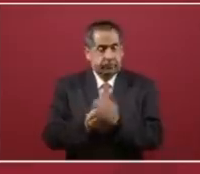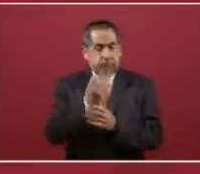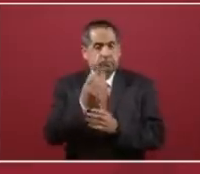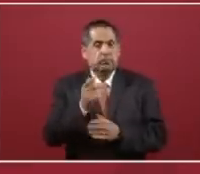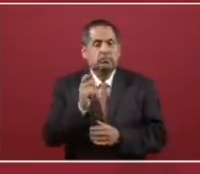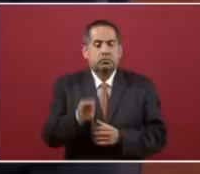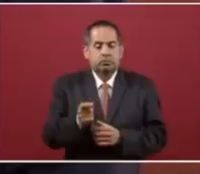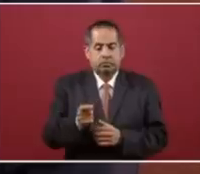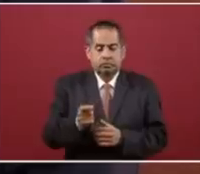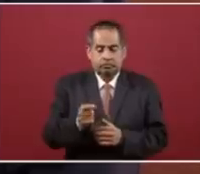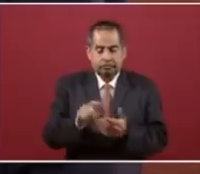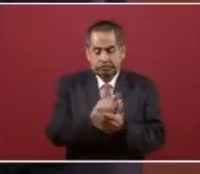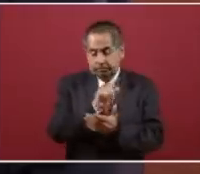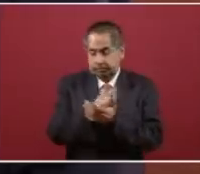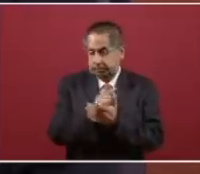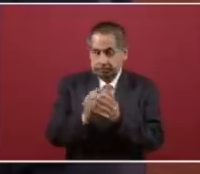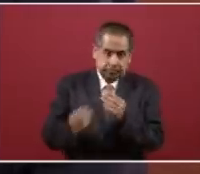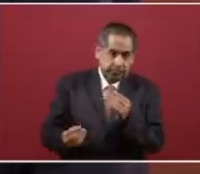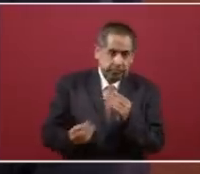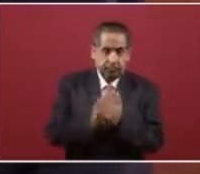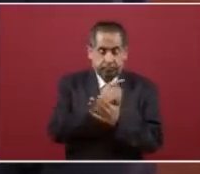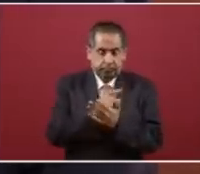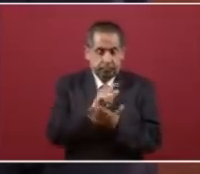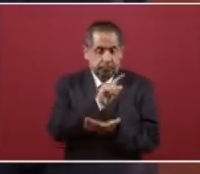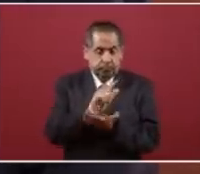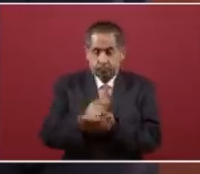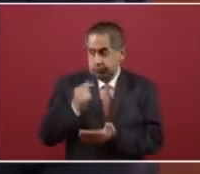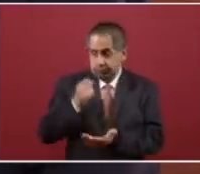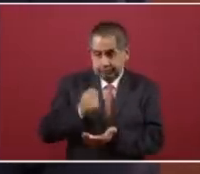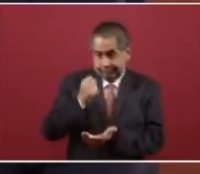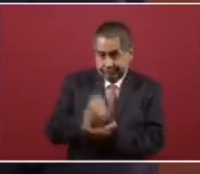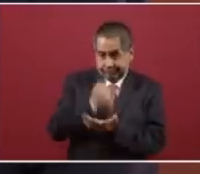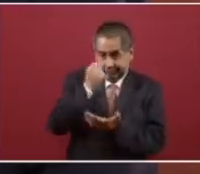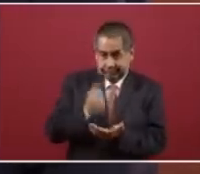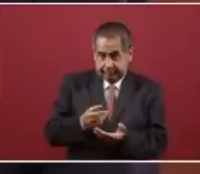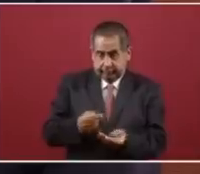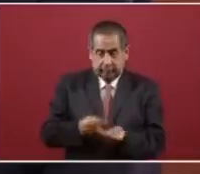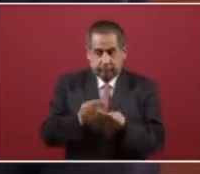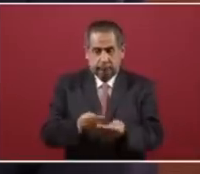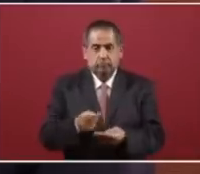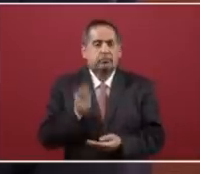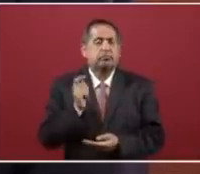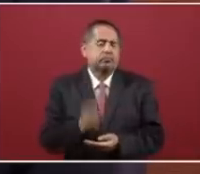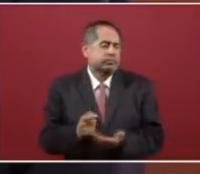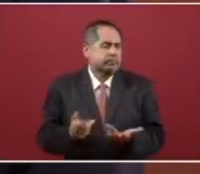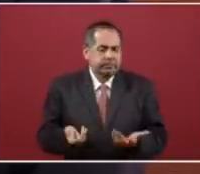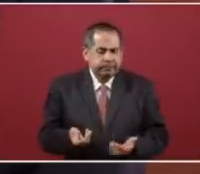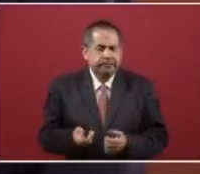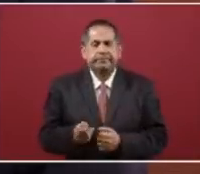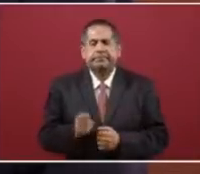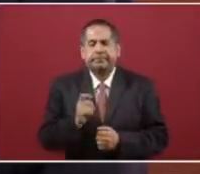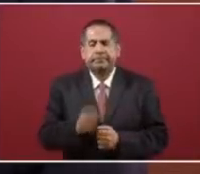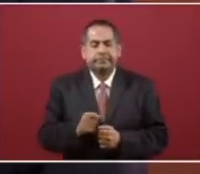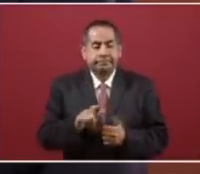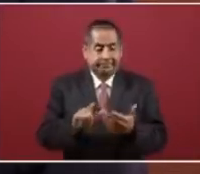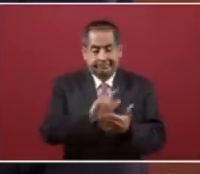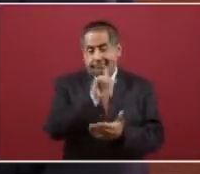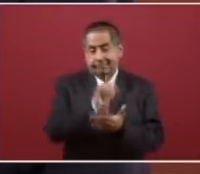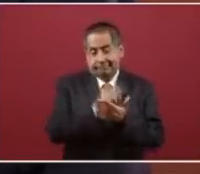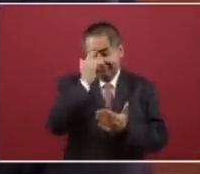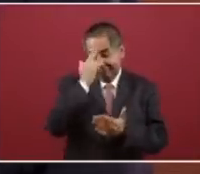legislación que se está probando el hecho de que es delito